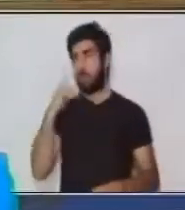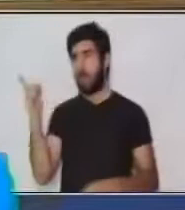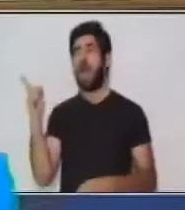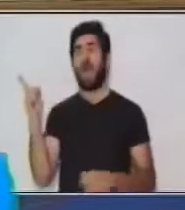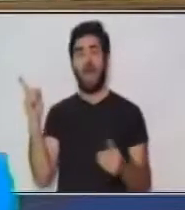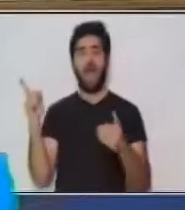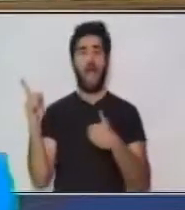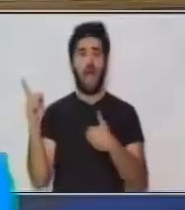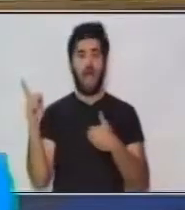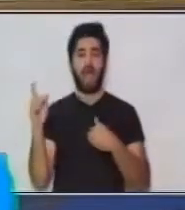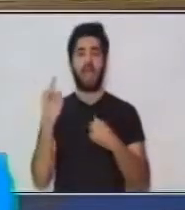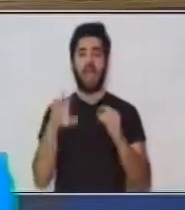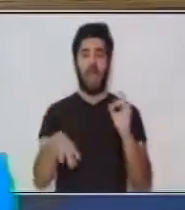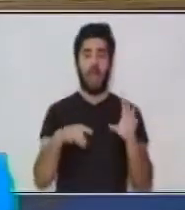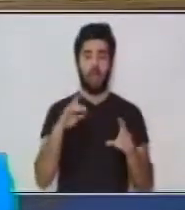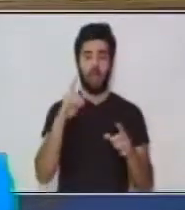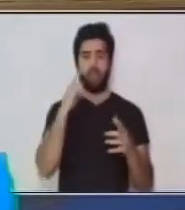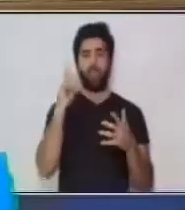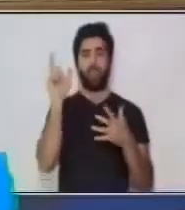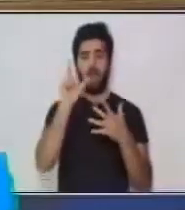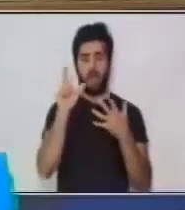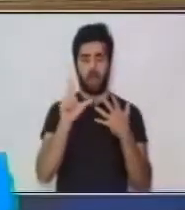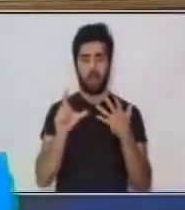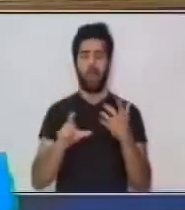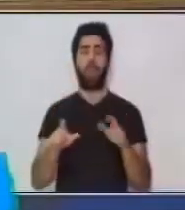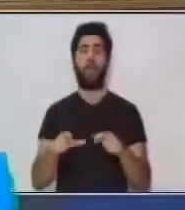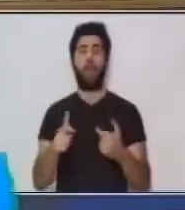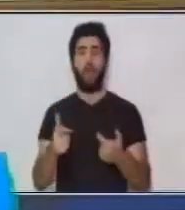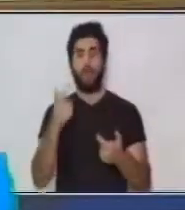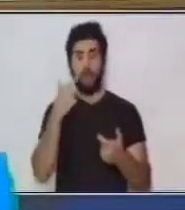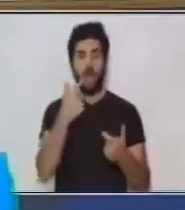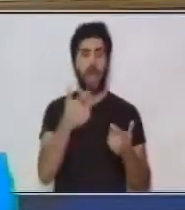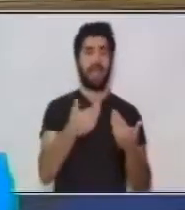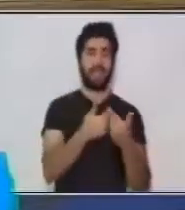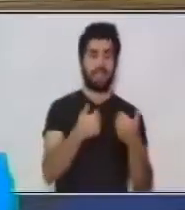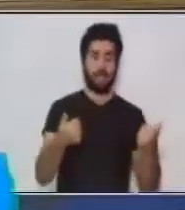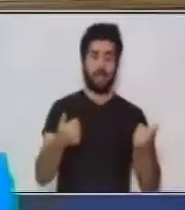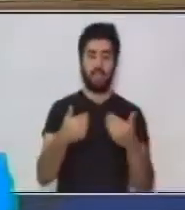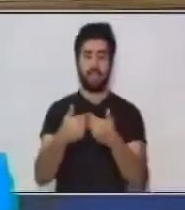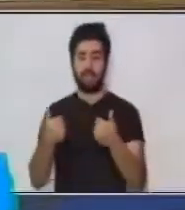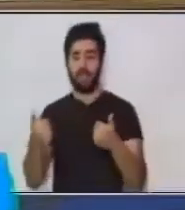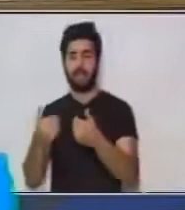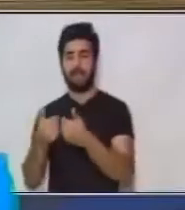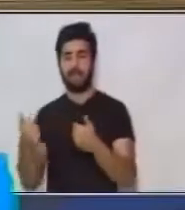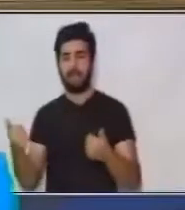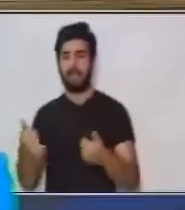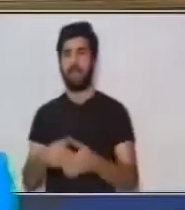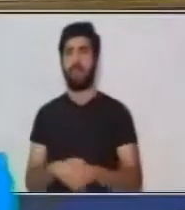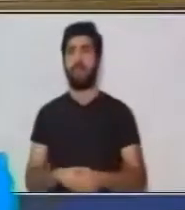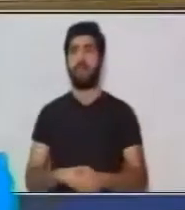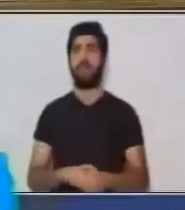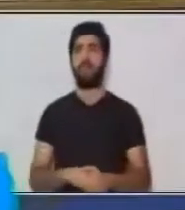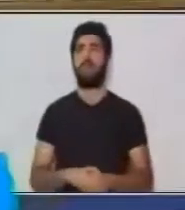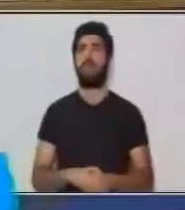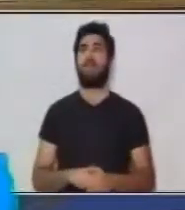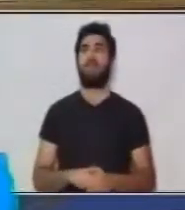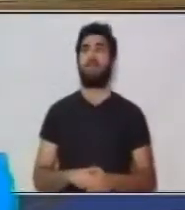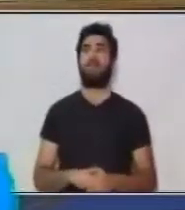algunas características que las hacen separarse, ¿verdad?, como cóncavas y convexas. Pero